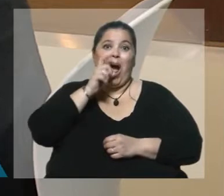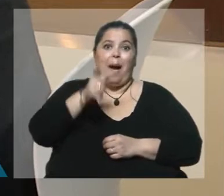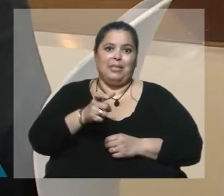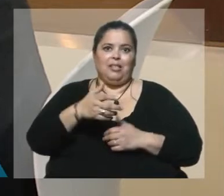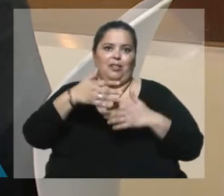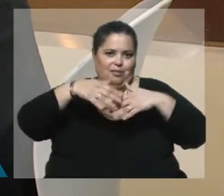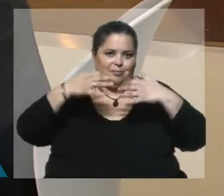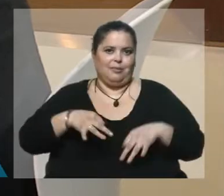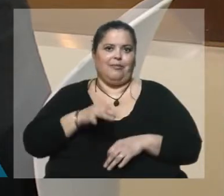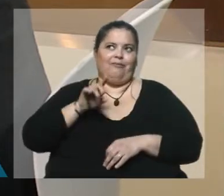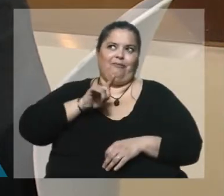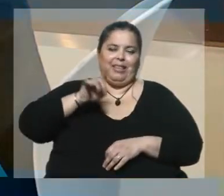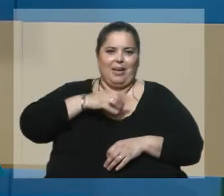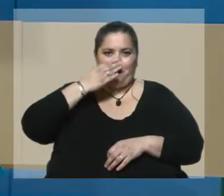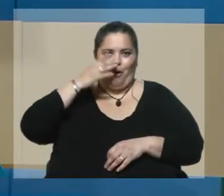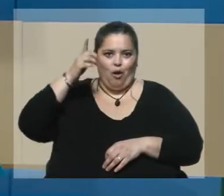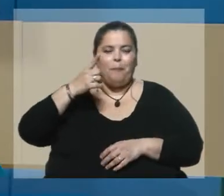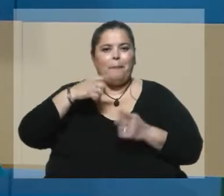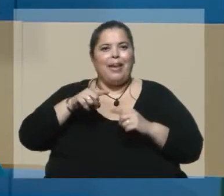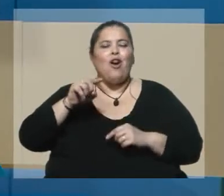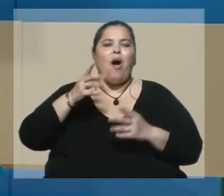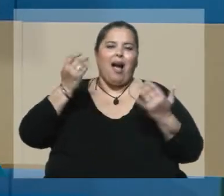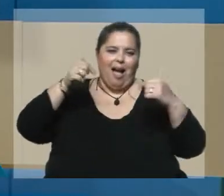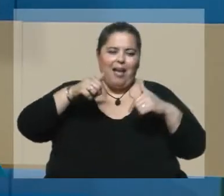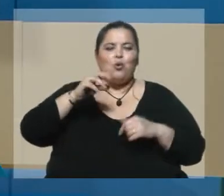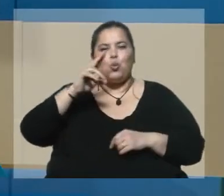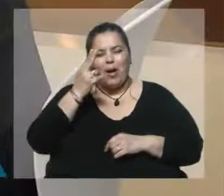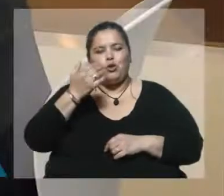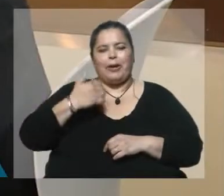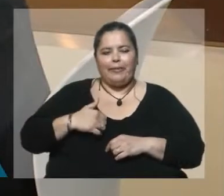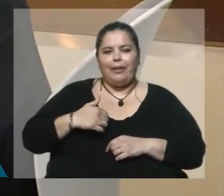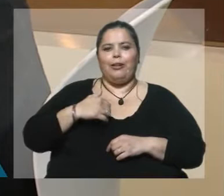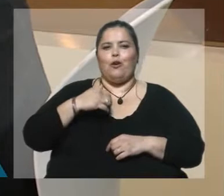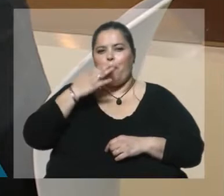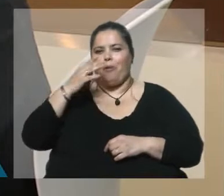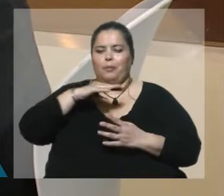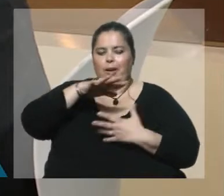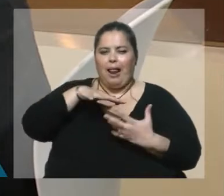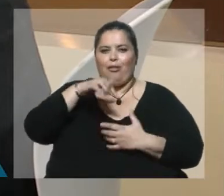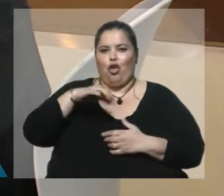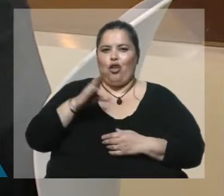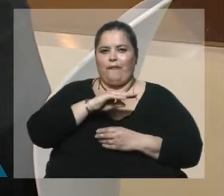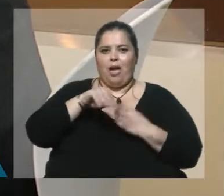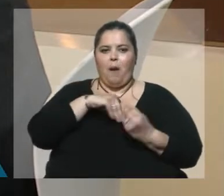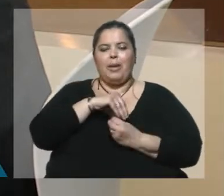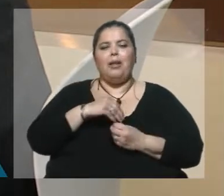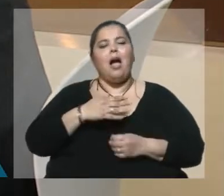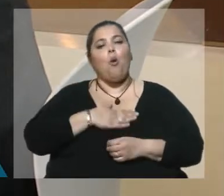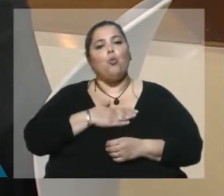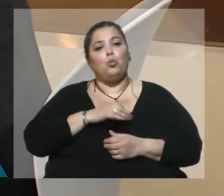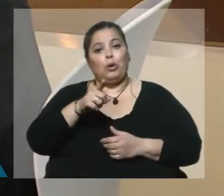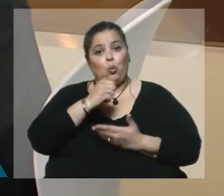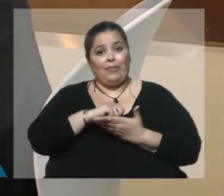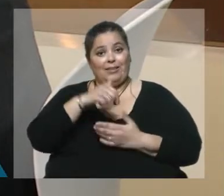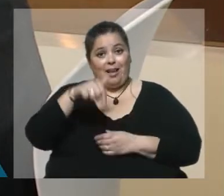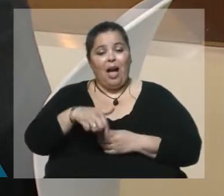bien pero sí uruguayos Argentina también algunos en la vuelta exactamente vamos a hablar un gusto que esté